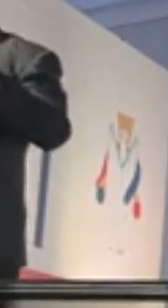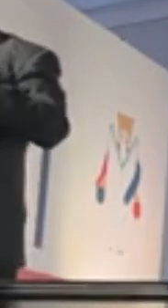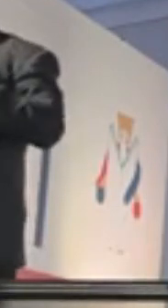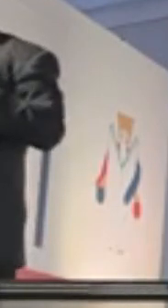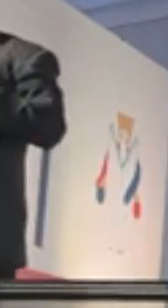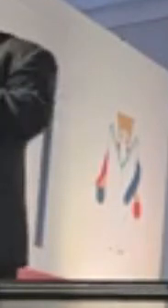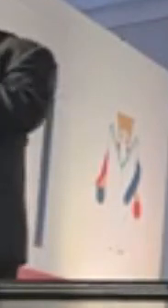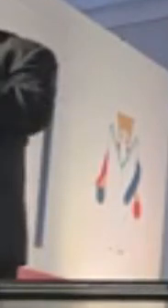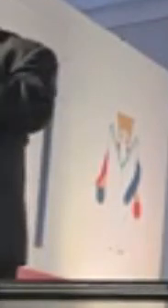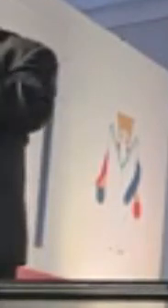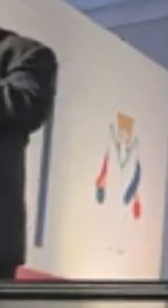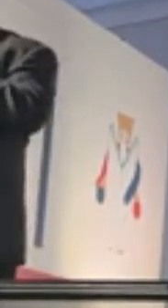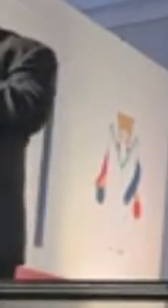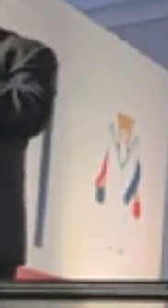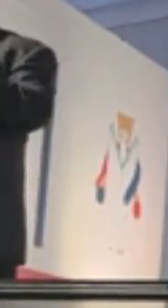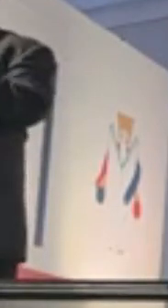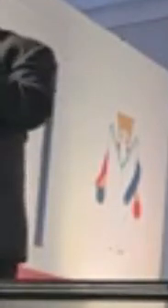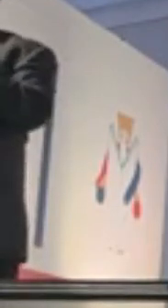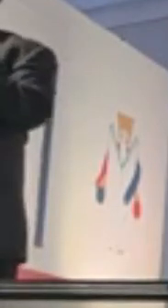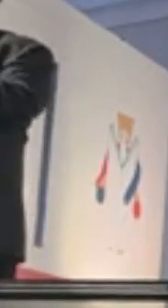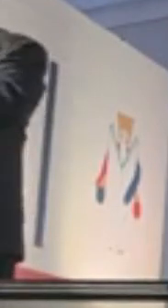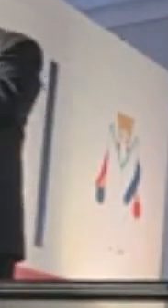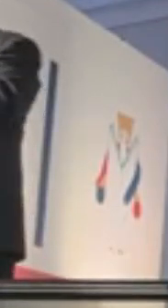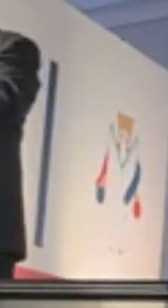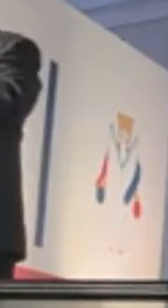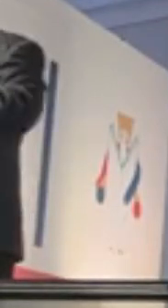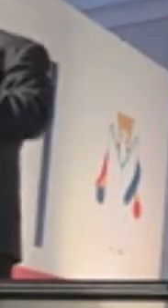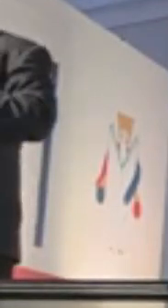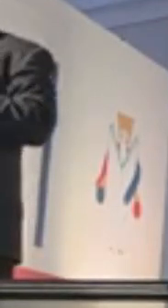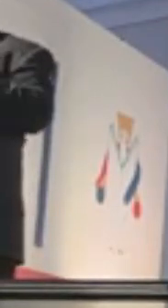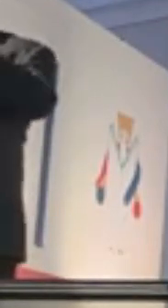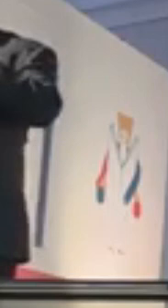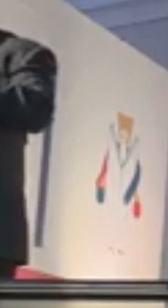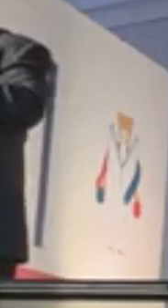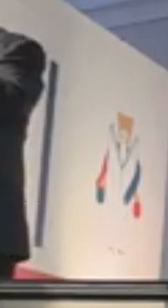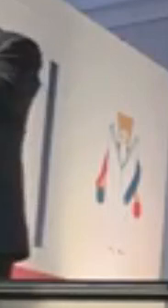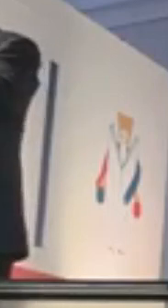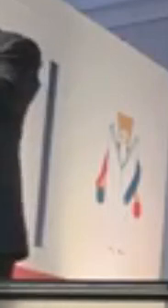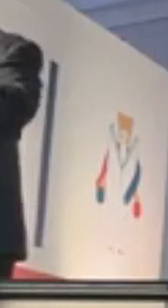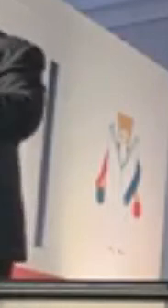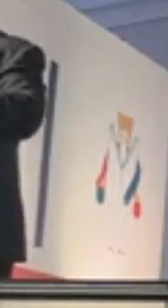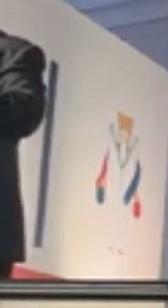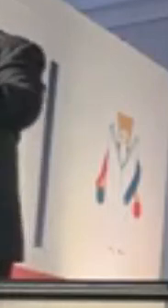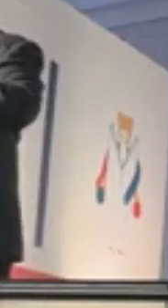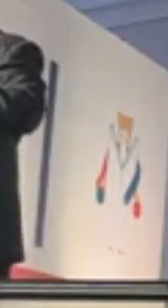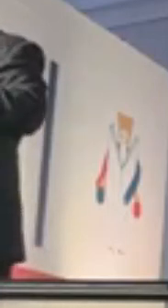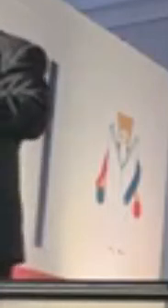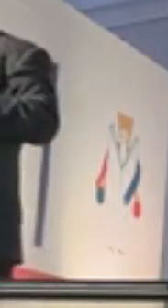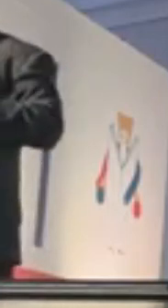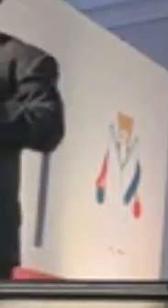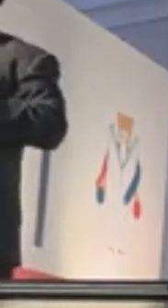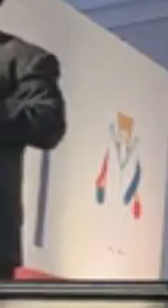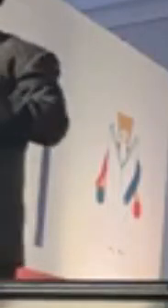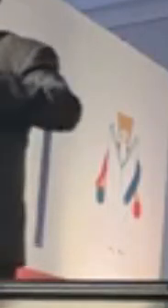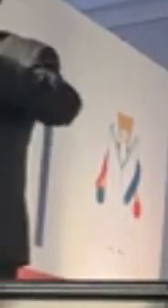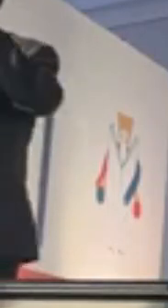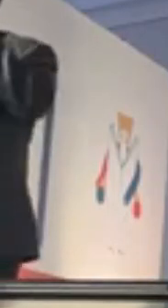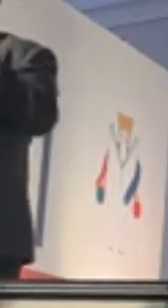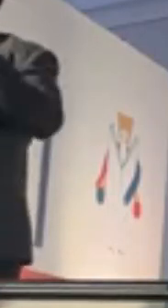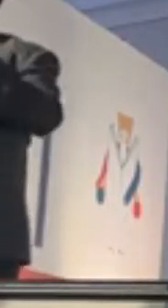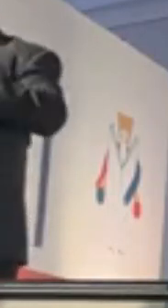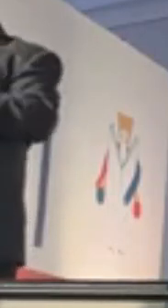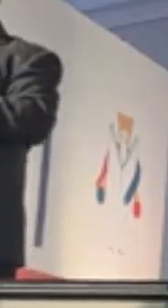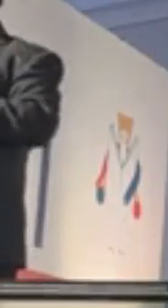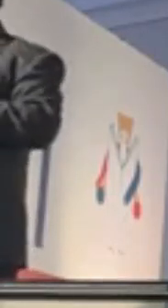las cosas que van a pasar, los tiempos son muy intensos, los procesos son... Aquí estamos haciendo una revolución, en México